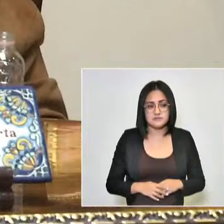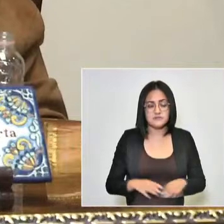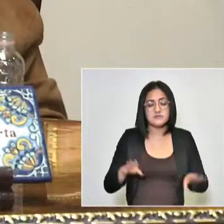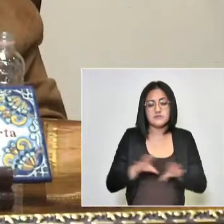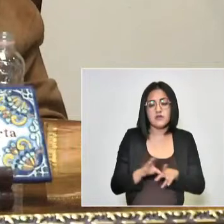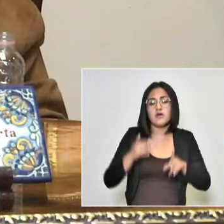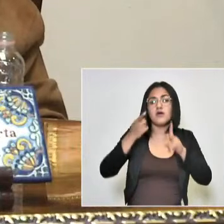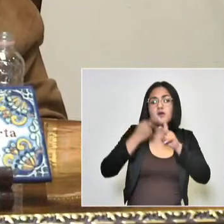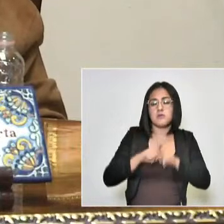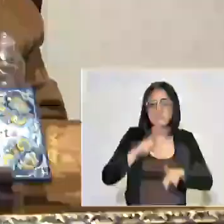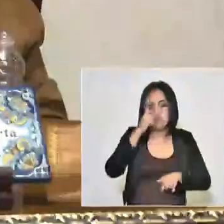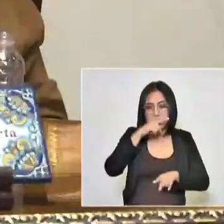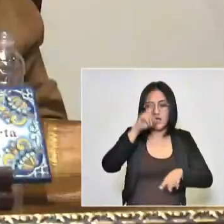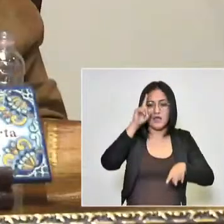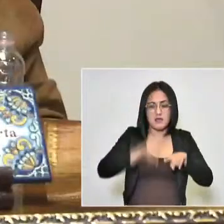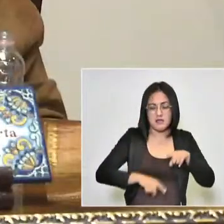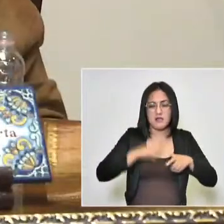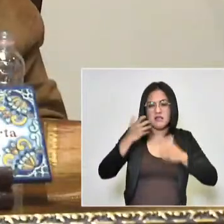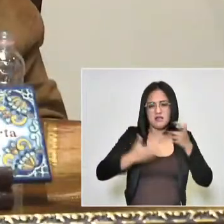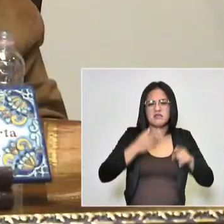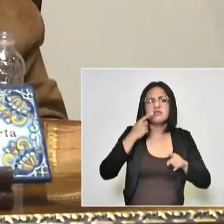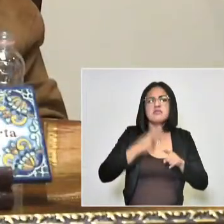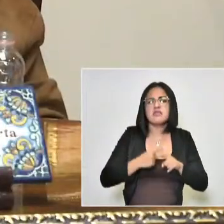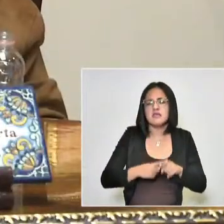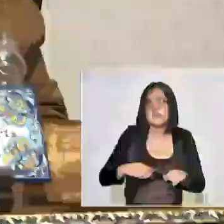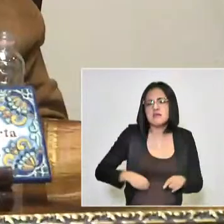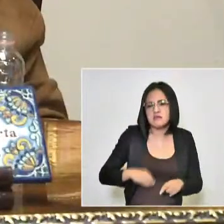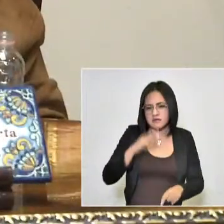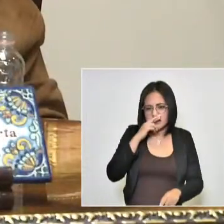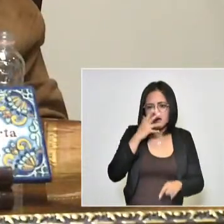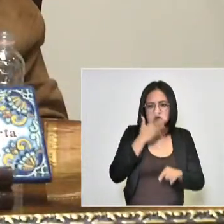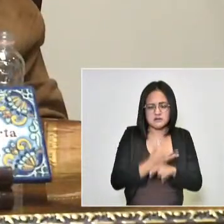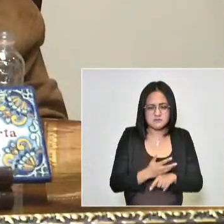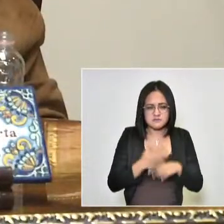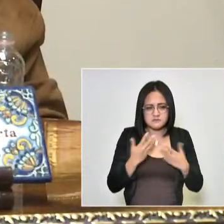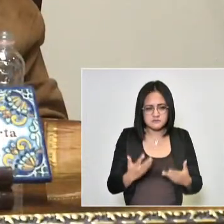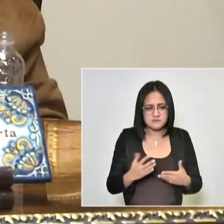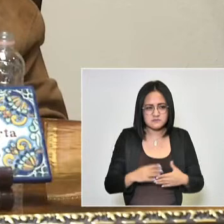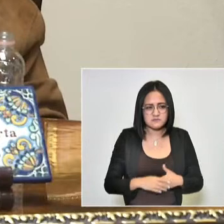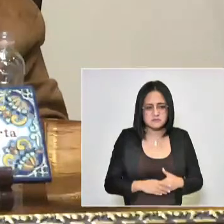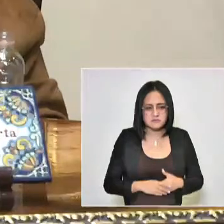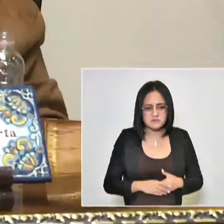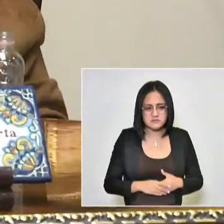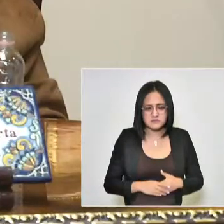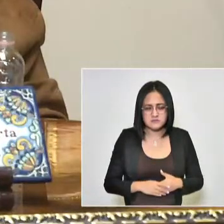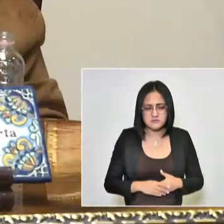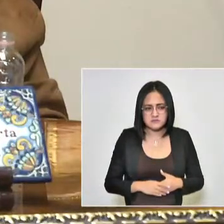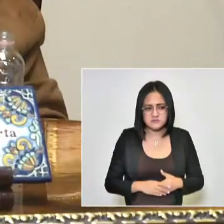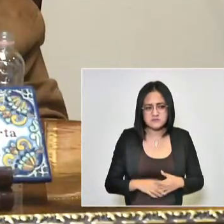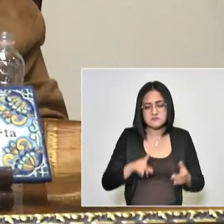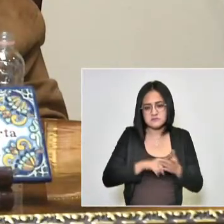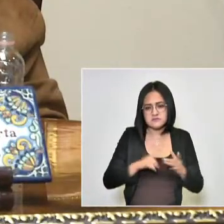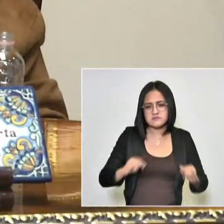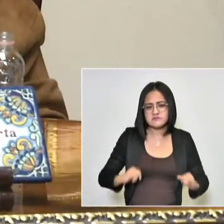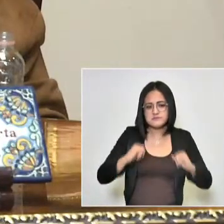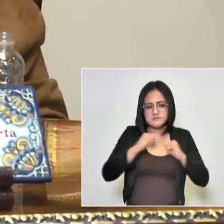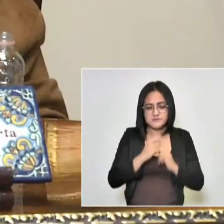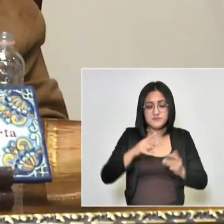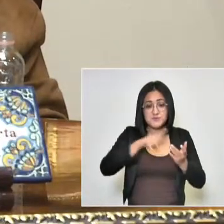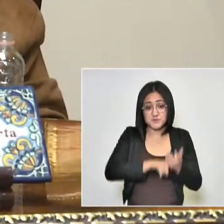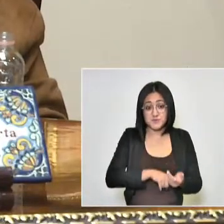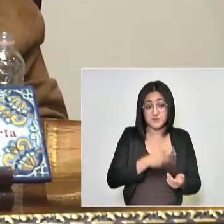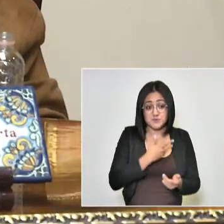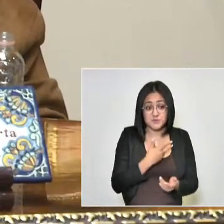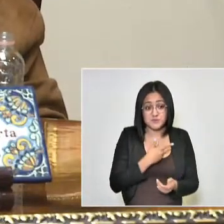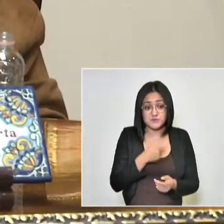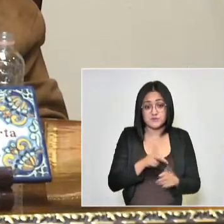inicia el combate a los incendios, quiénes lo hacen, las instituciones que se involucran.